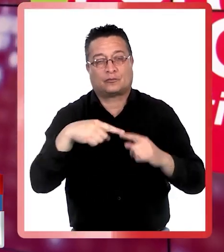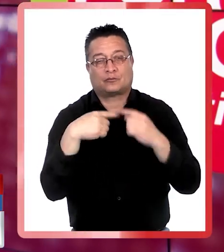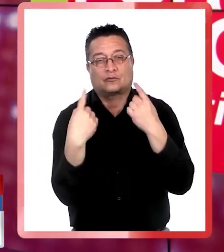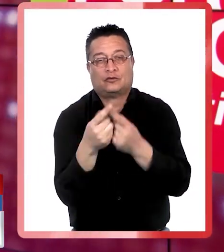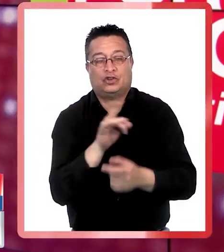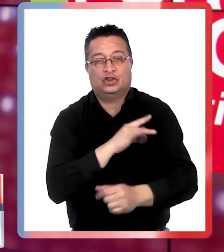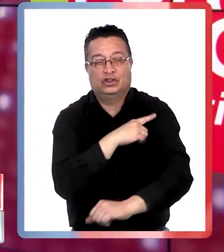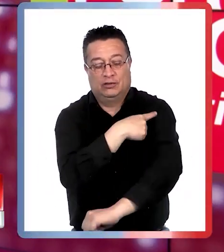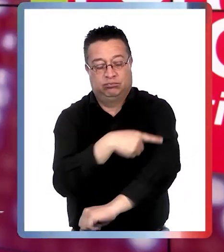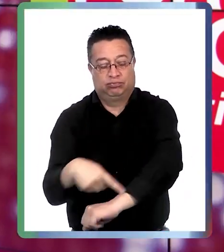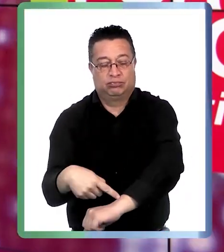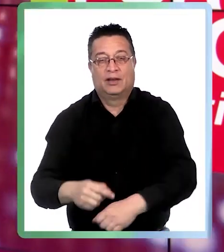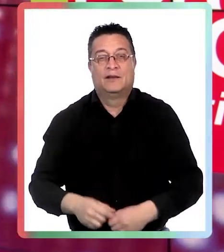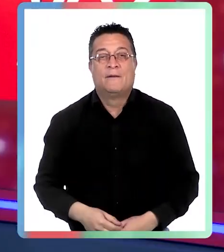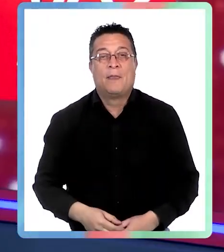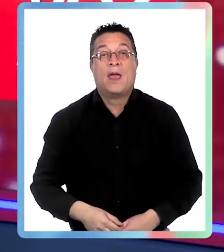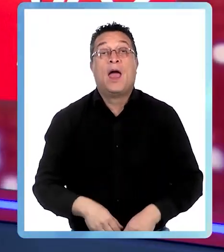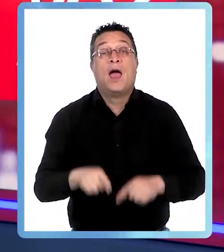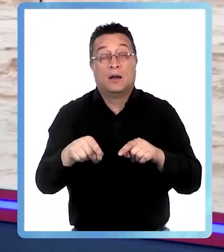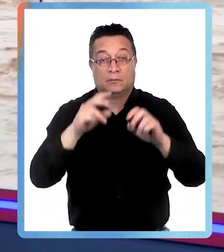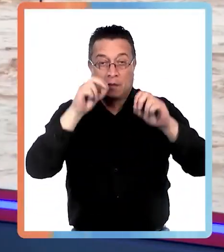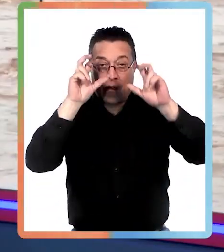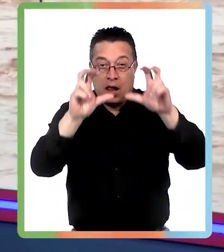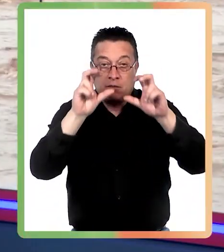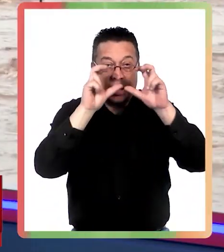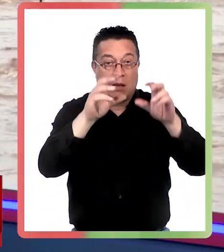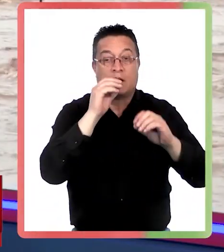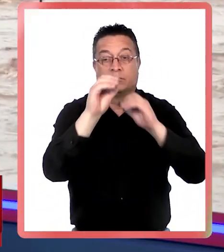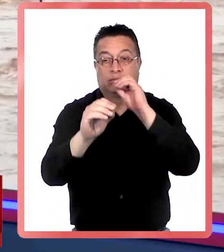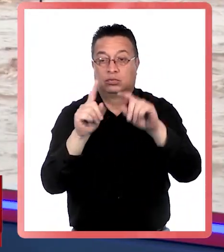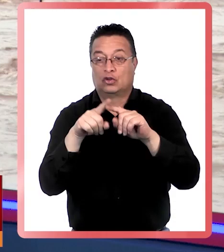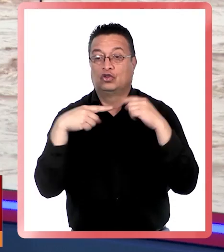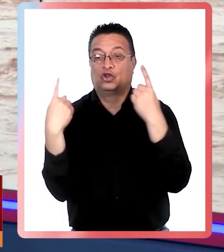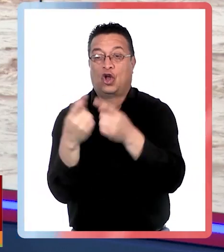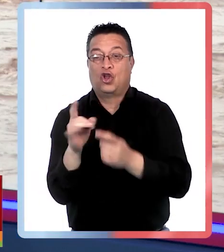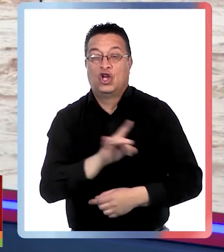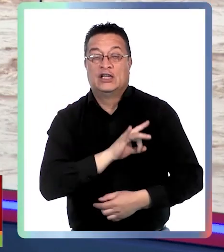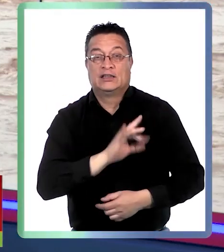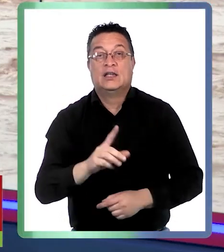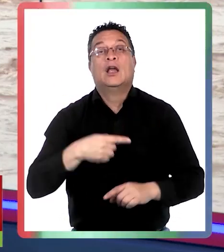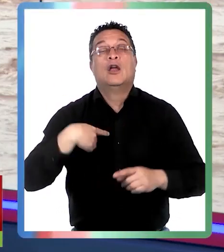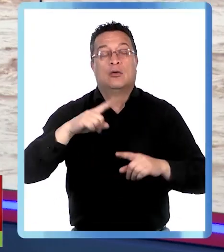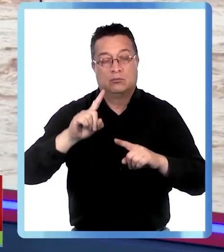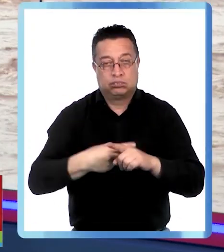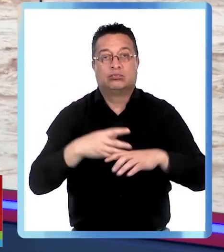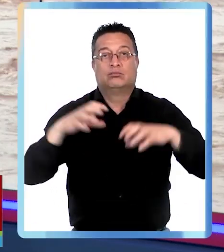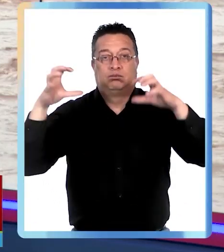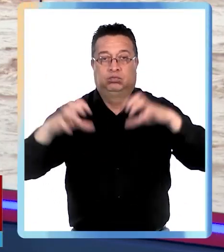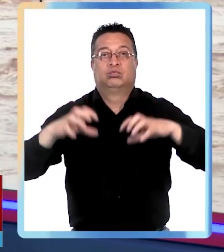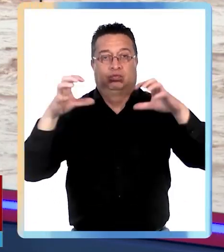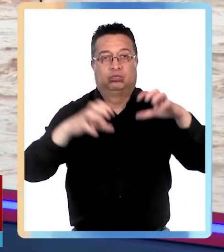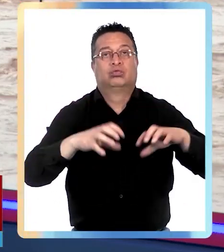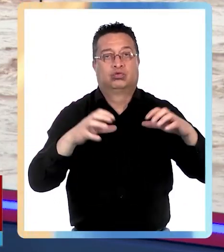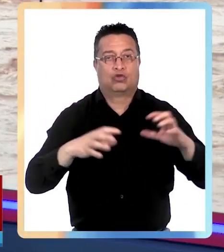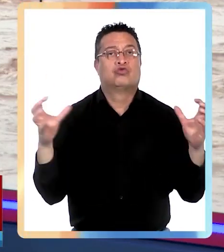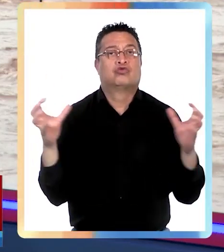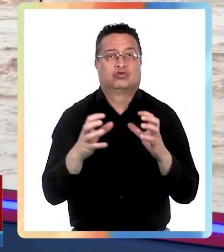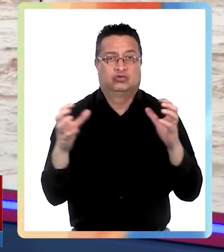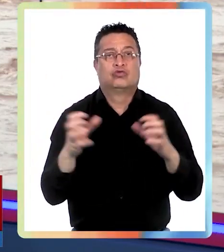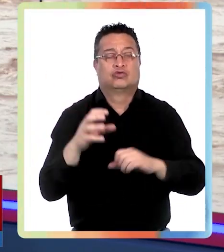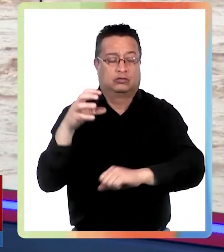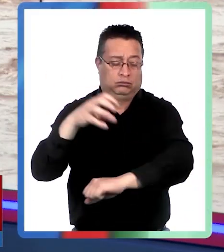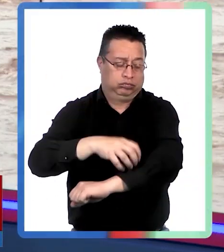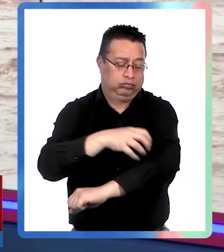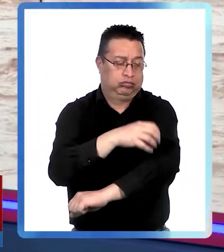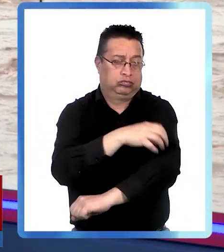informativa a lo largo del país diversas alarmas se han activado a lo largo de chile por el nuevo sistema frontal que ya está azotando